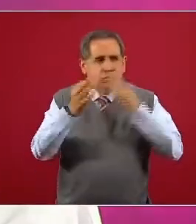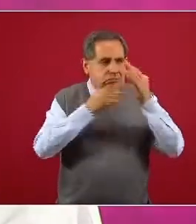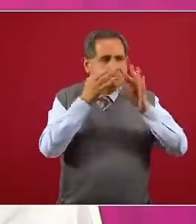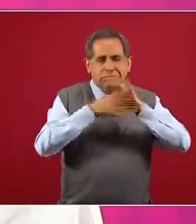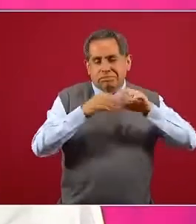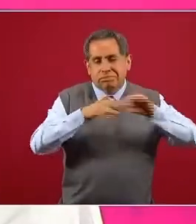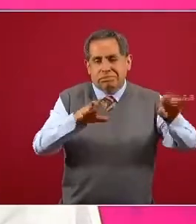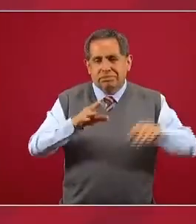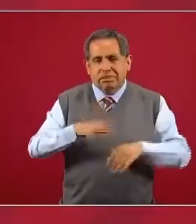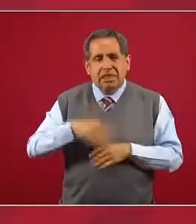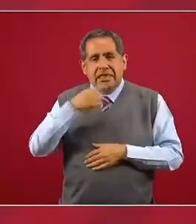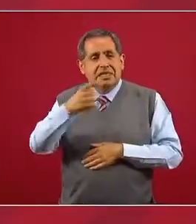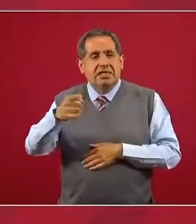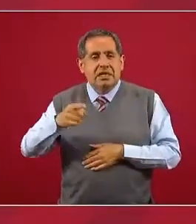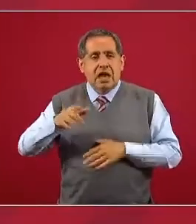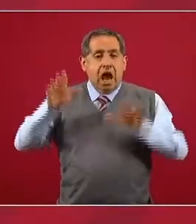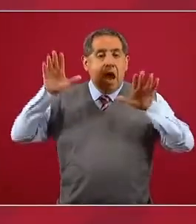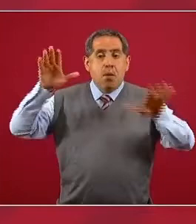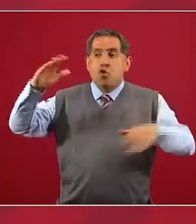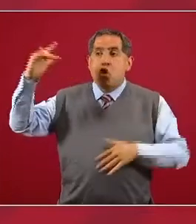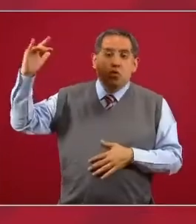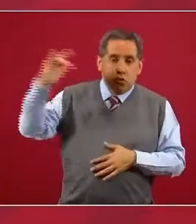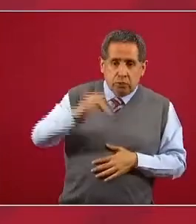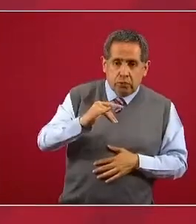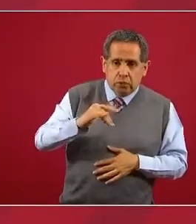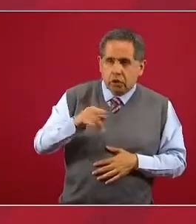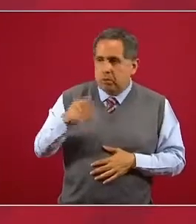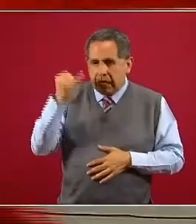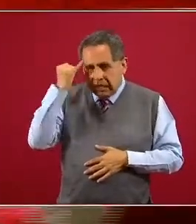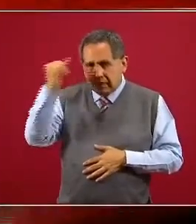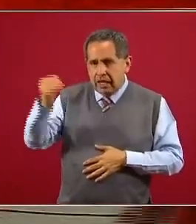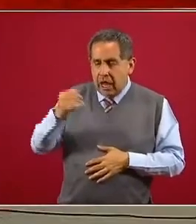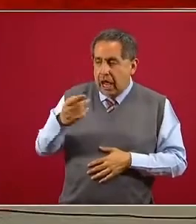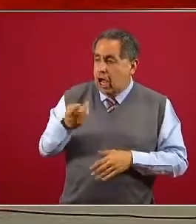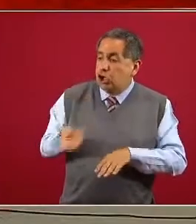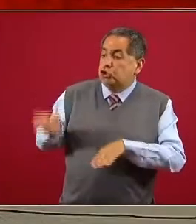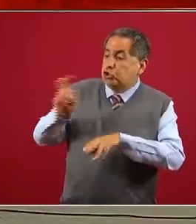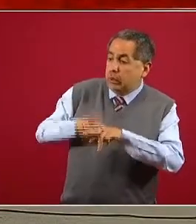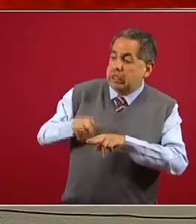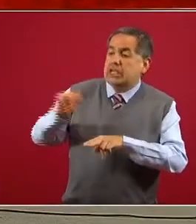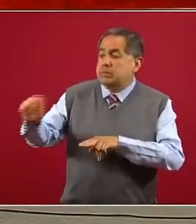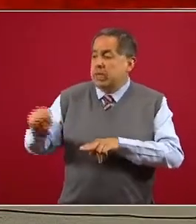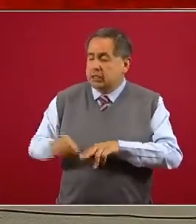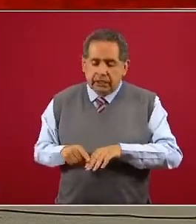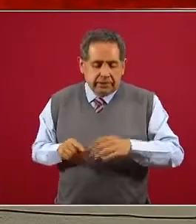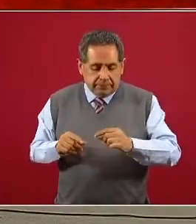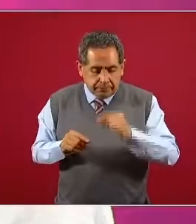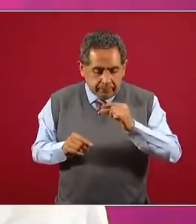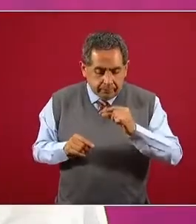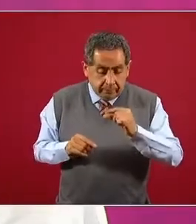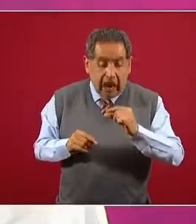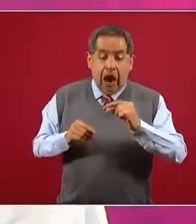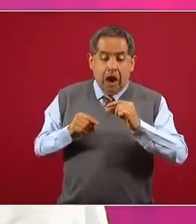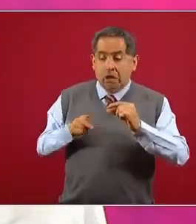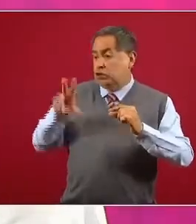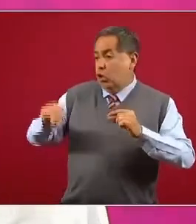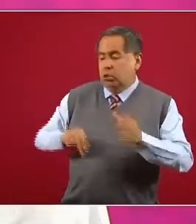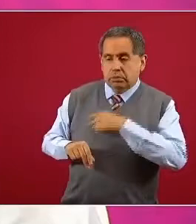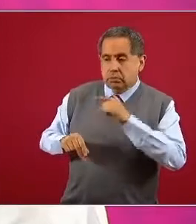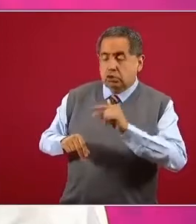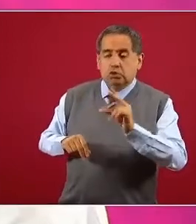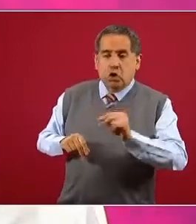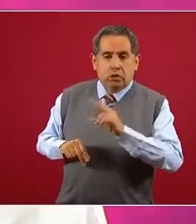mismos, de una línea aérea que estaba utilizando como criterio de abordaje el ser o no positivo a una prueba